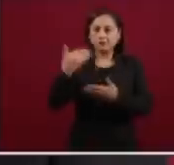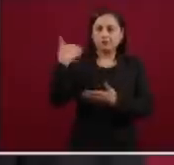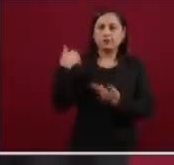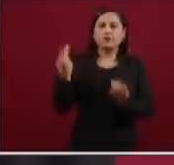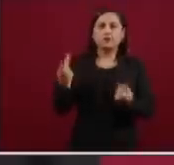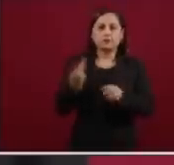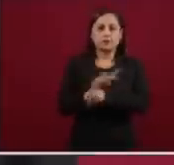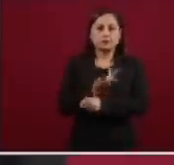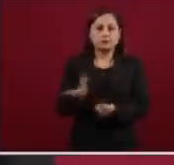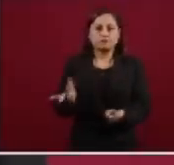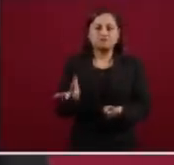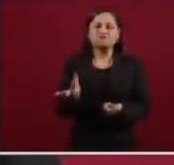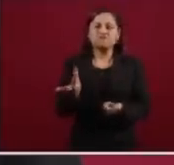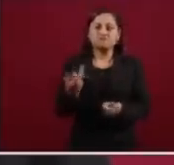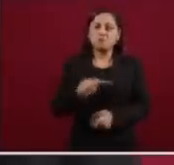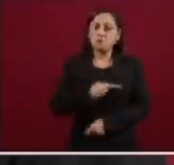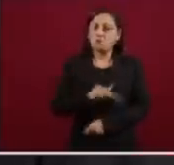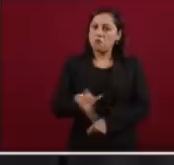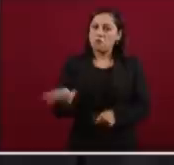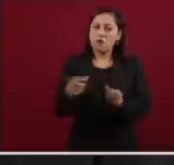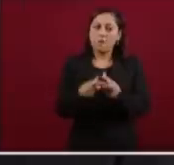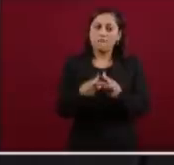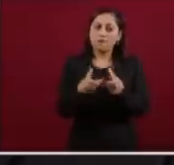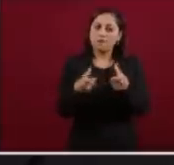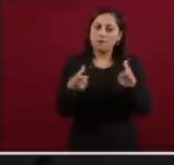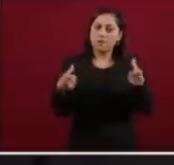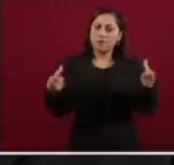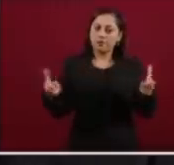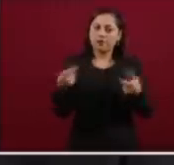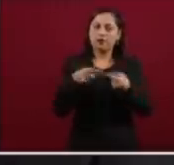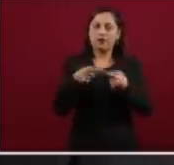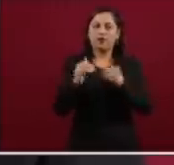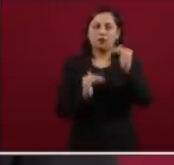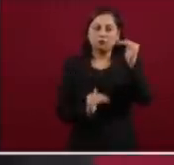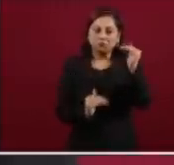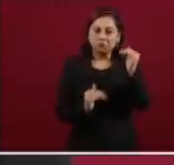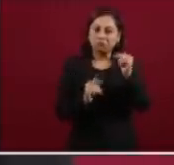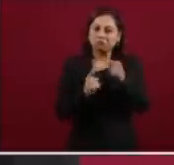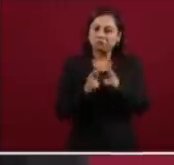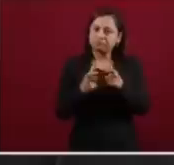más pobreza más desigualdad